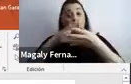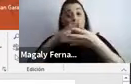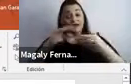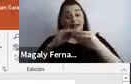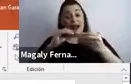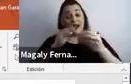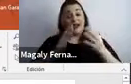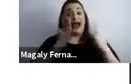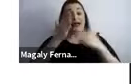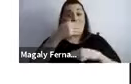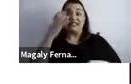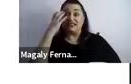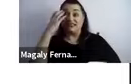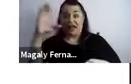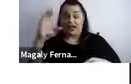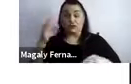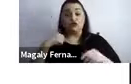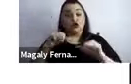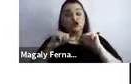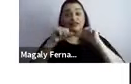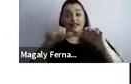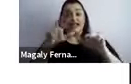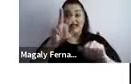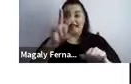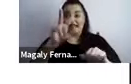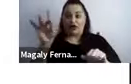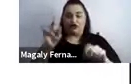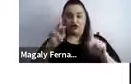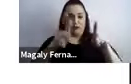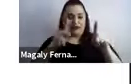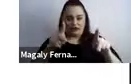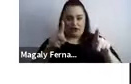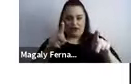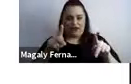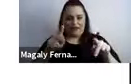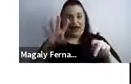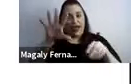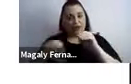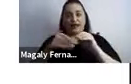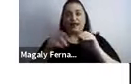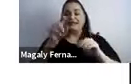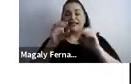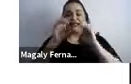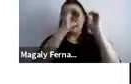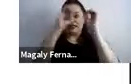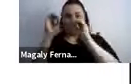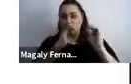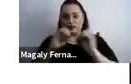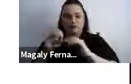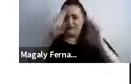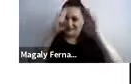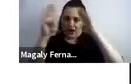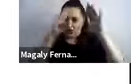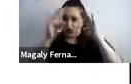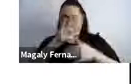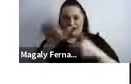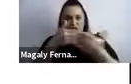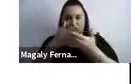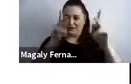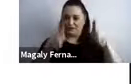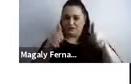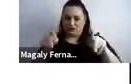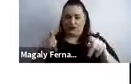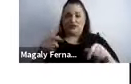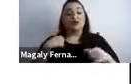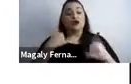Facebook nos siguen 38 personas, adicional a las que tenemos por acá en Zoom. De acuerdo, muy bien. Pues también saludos para todas. Pues